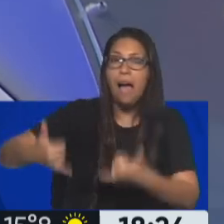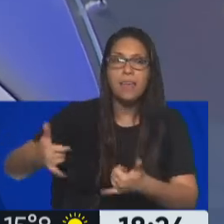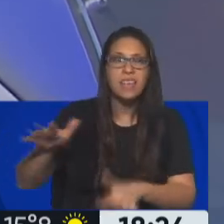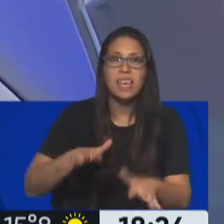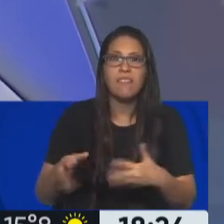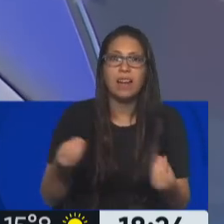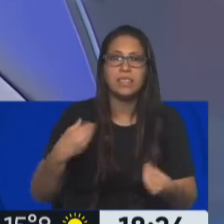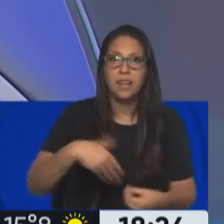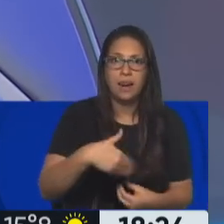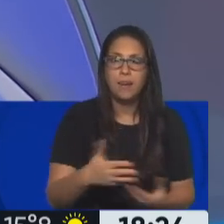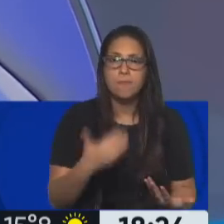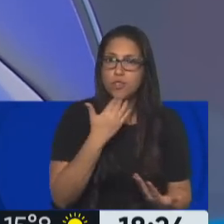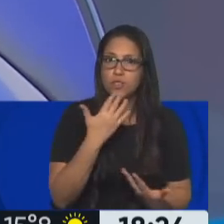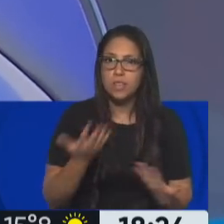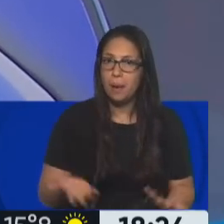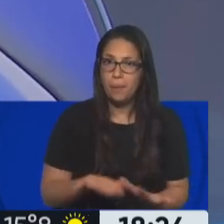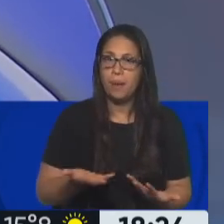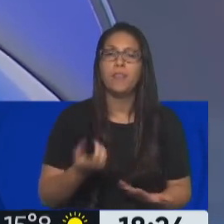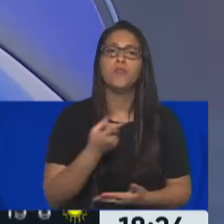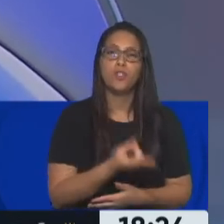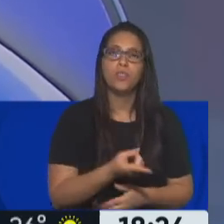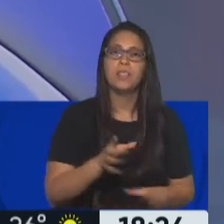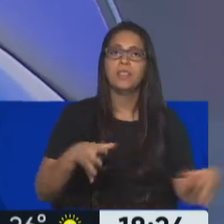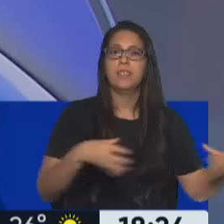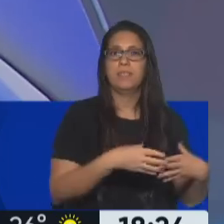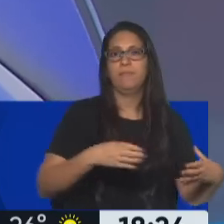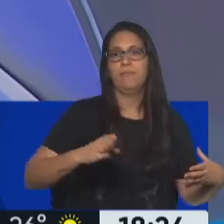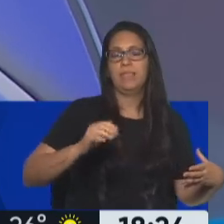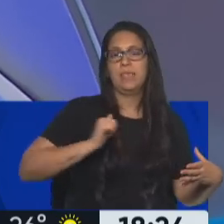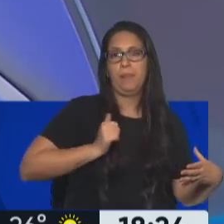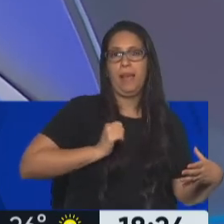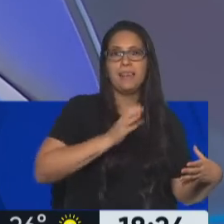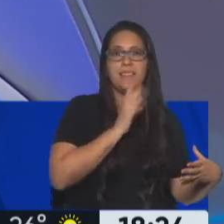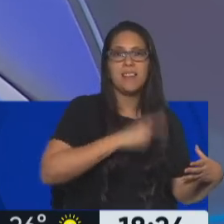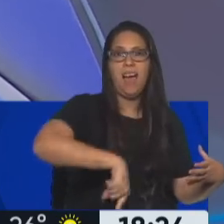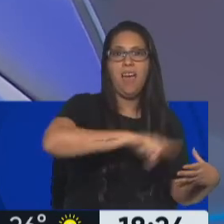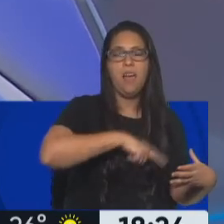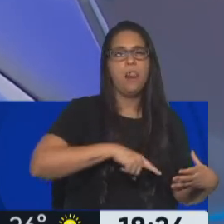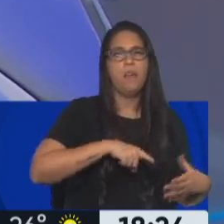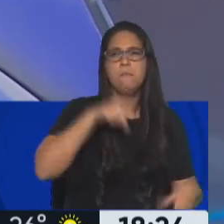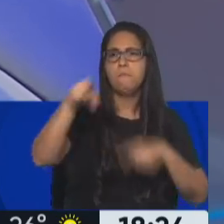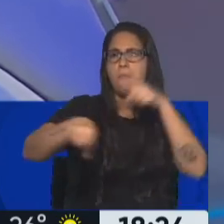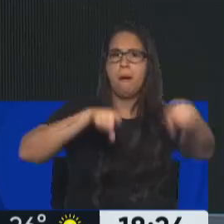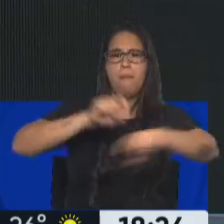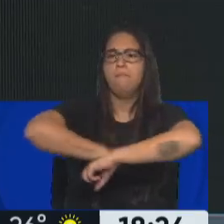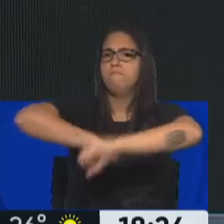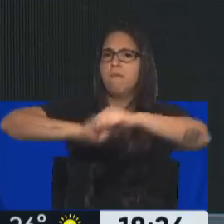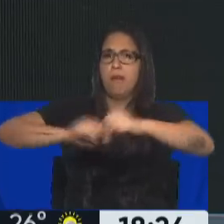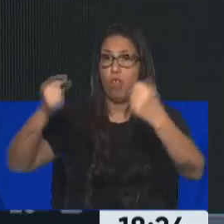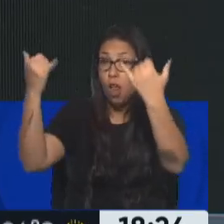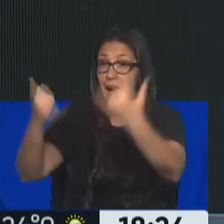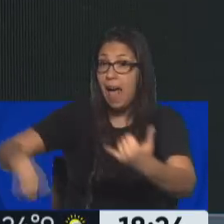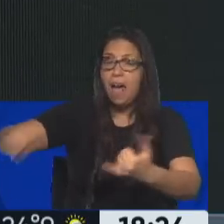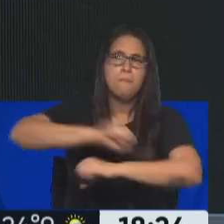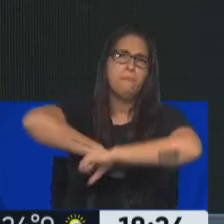arsenal. Entonces, lo que ha hecho la Fuerza Aérea Israelí estos días ha sido destruir, desmantelar todas esas capacidades,